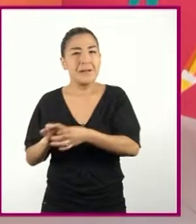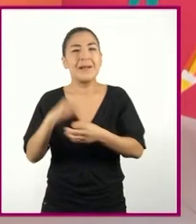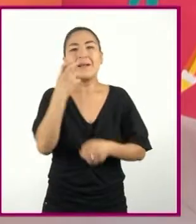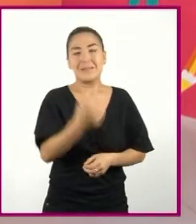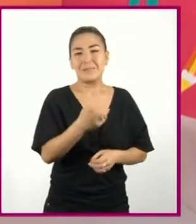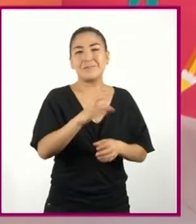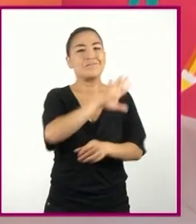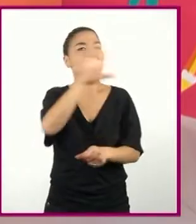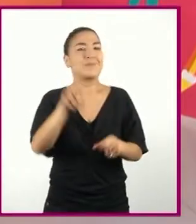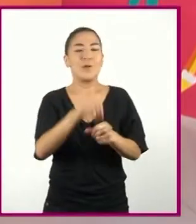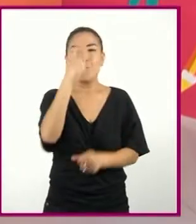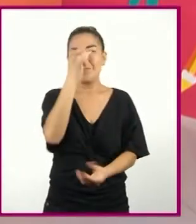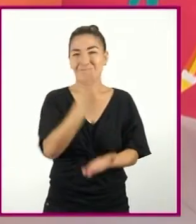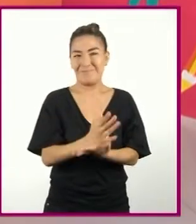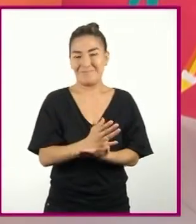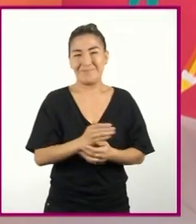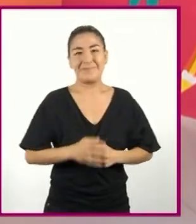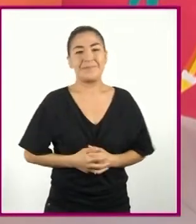un todo.